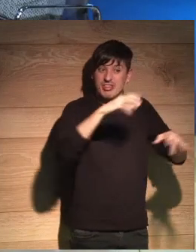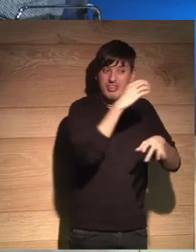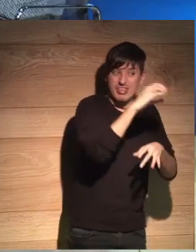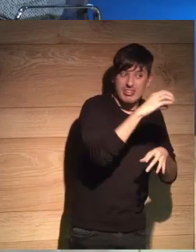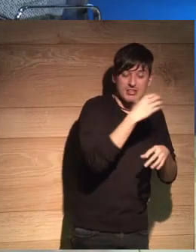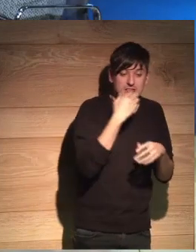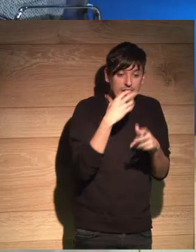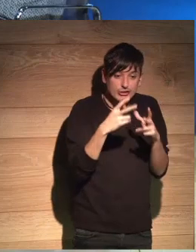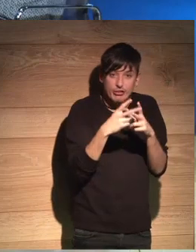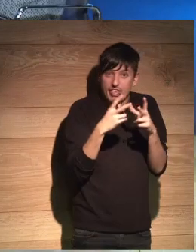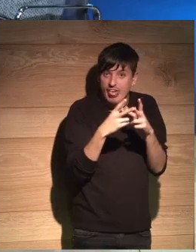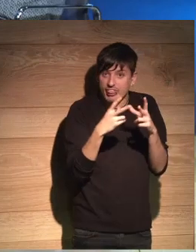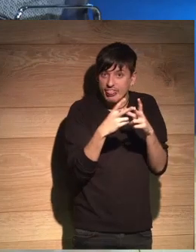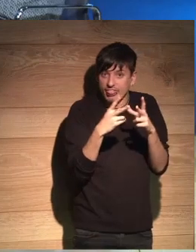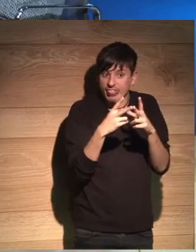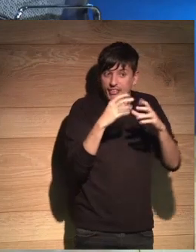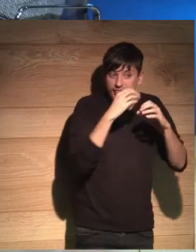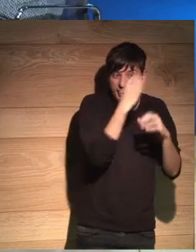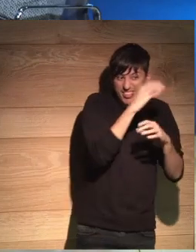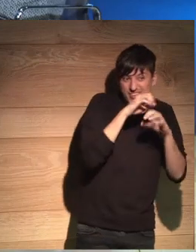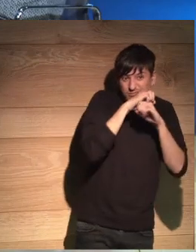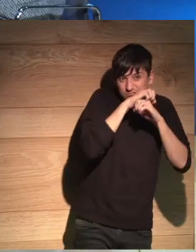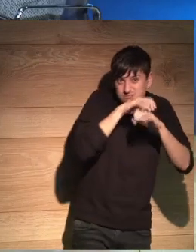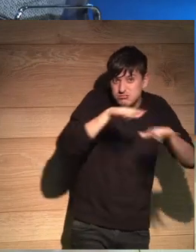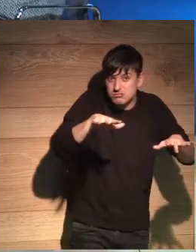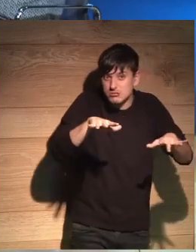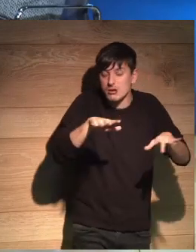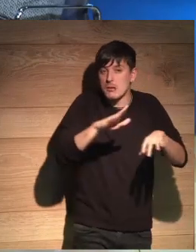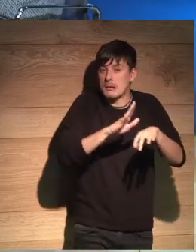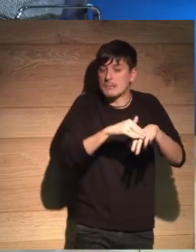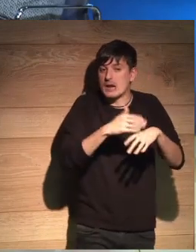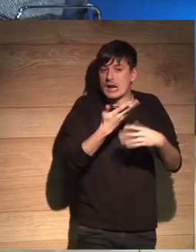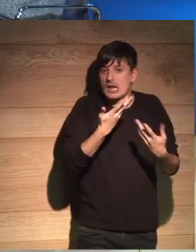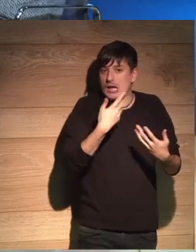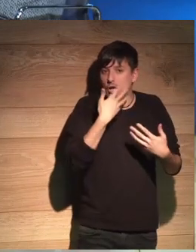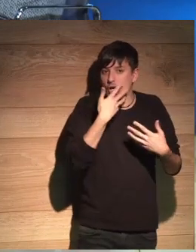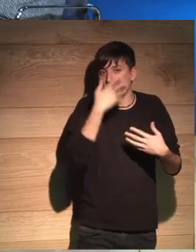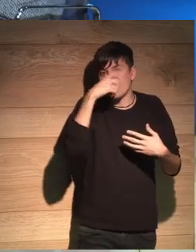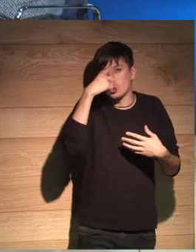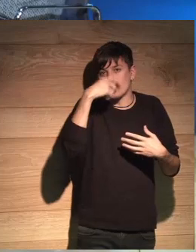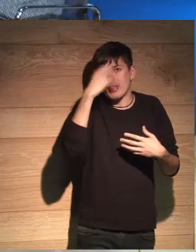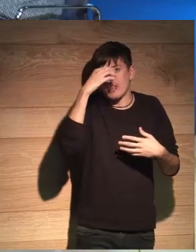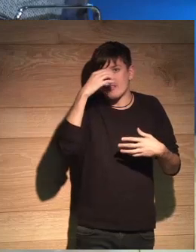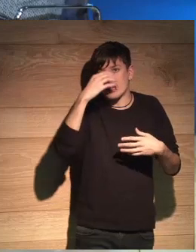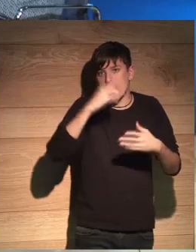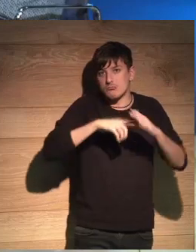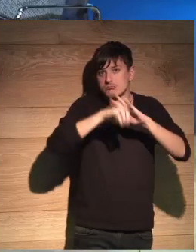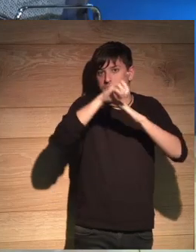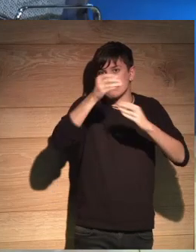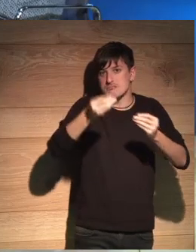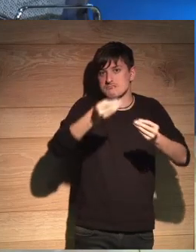la ciencia a la sociedad, no solamente para divulgar la ciencia, elevar el nivel de cultura científica, etcétera, sino